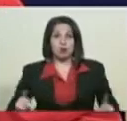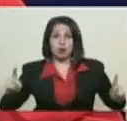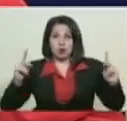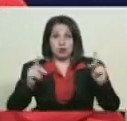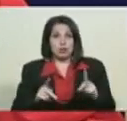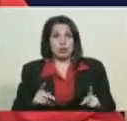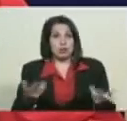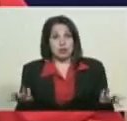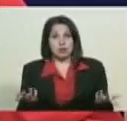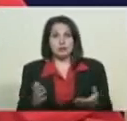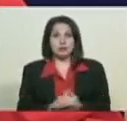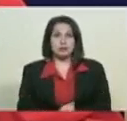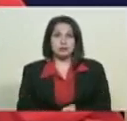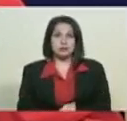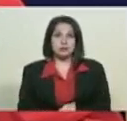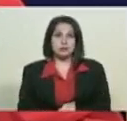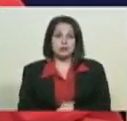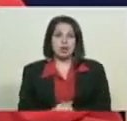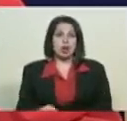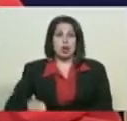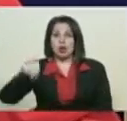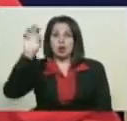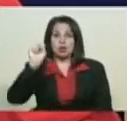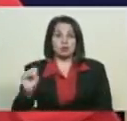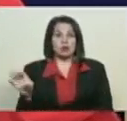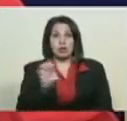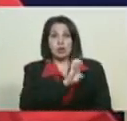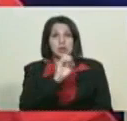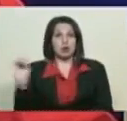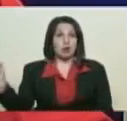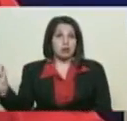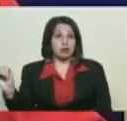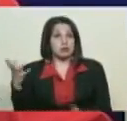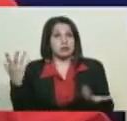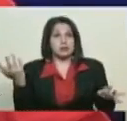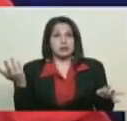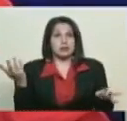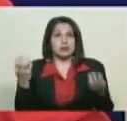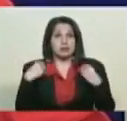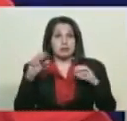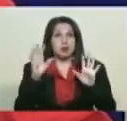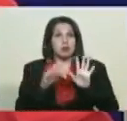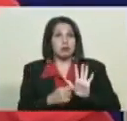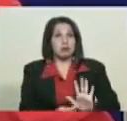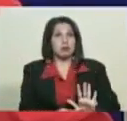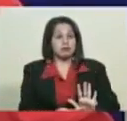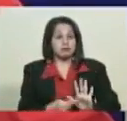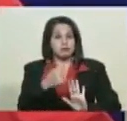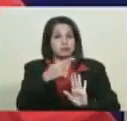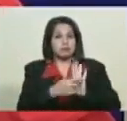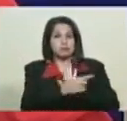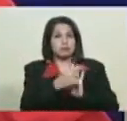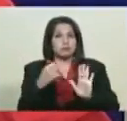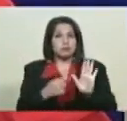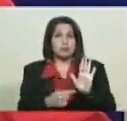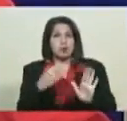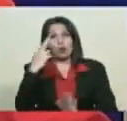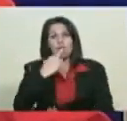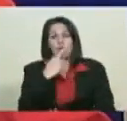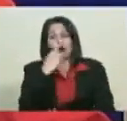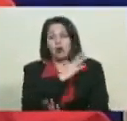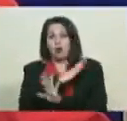Consecuencia, norte, sur, este, oeste, y si hay un sexto punto, un quinto punto cardenal, se puso rojo,